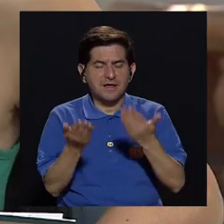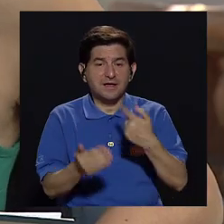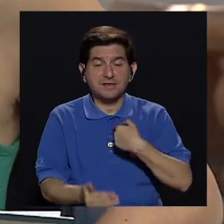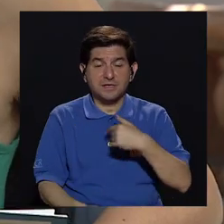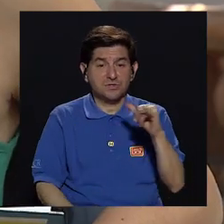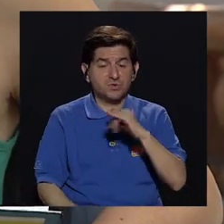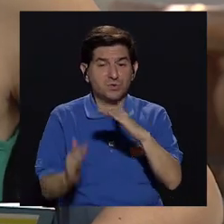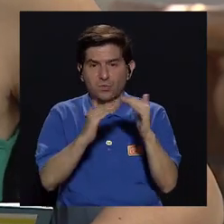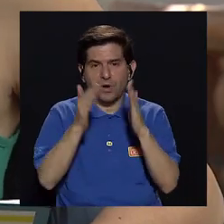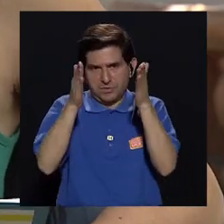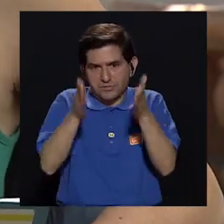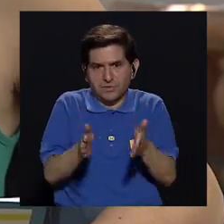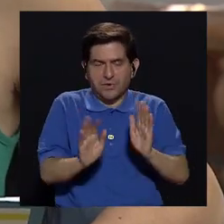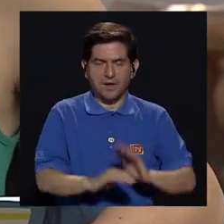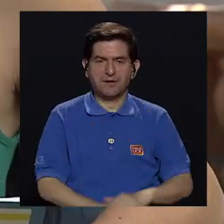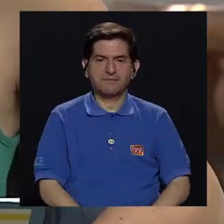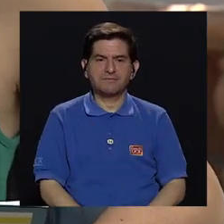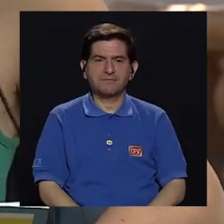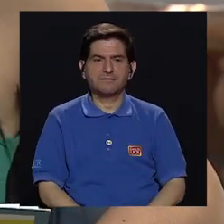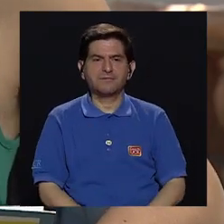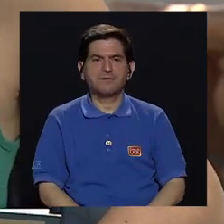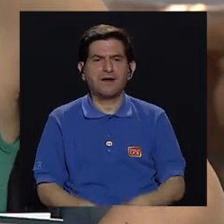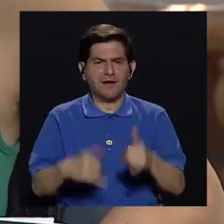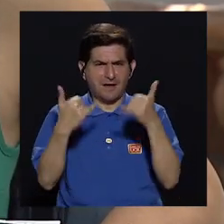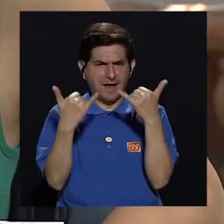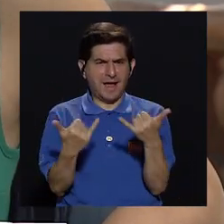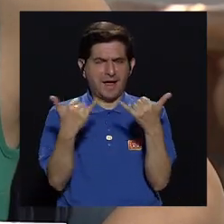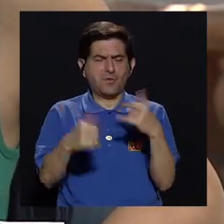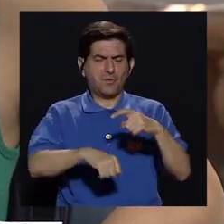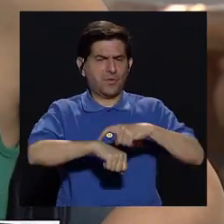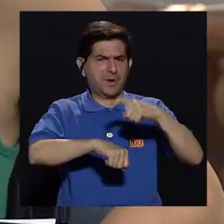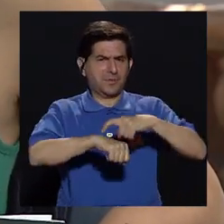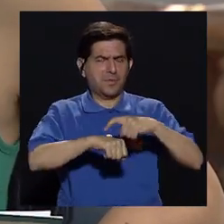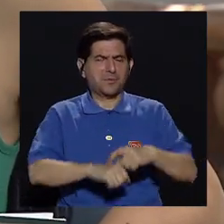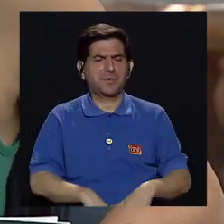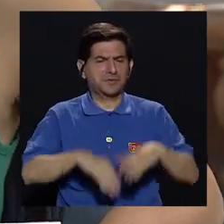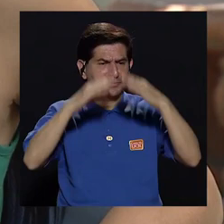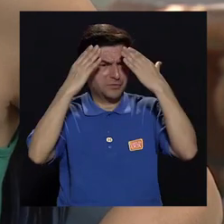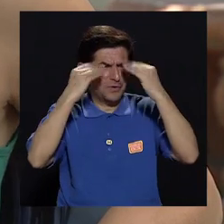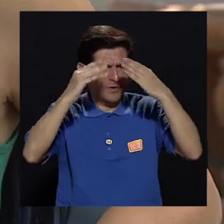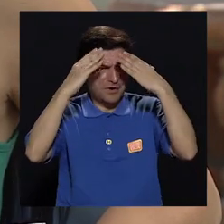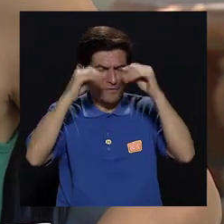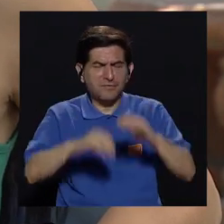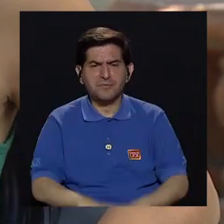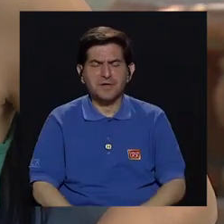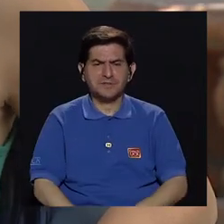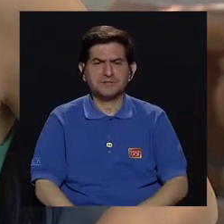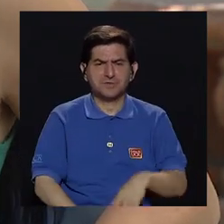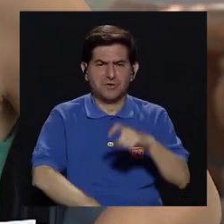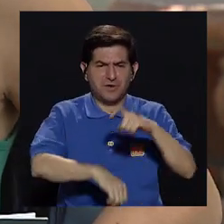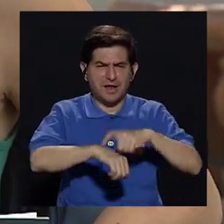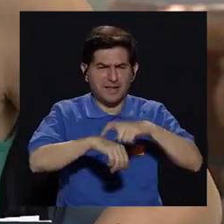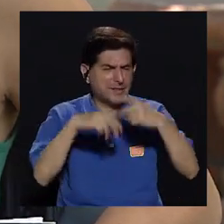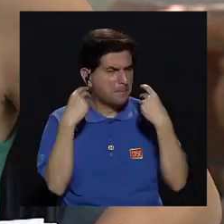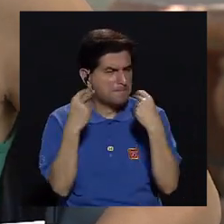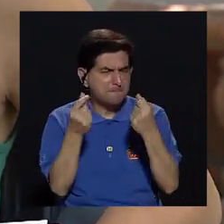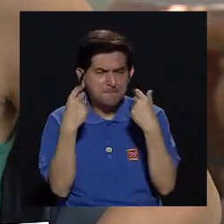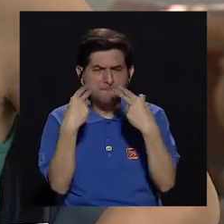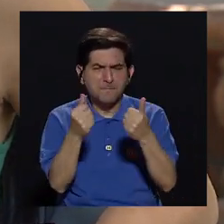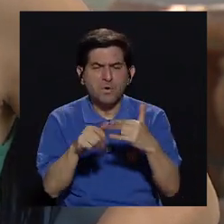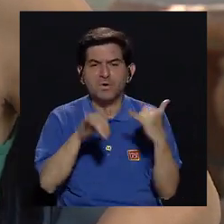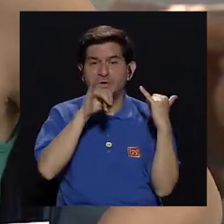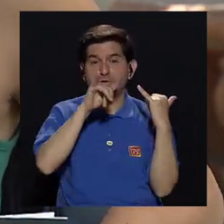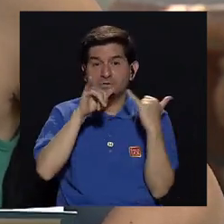como ciudadana también, estamos frente en un momento en donde la información y el tiempo real y, ¿verdad?,